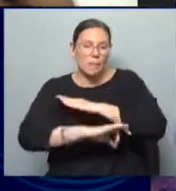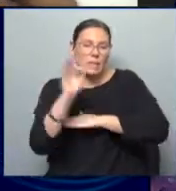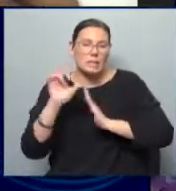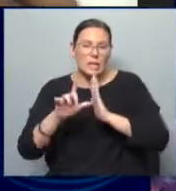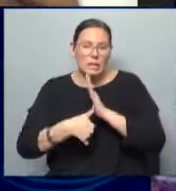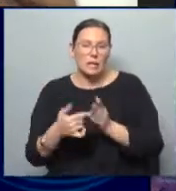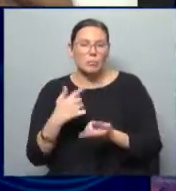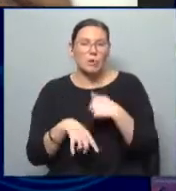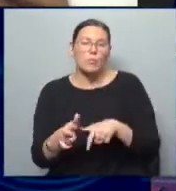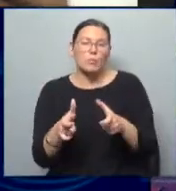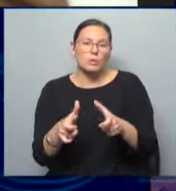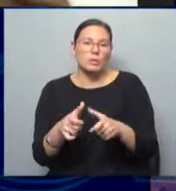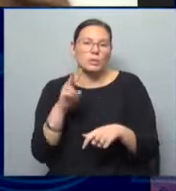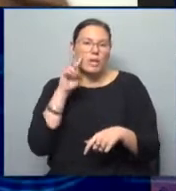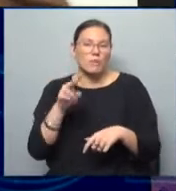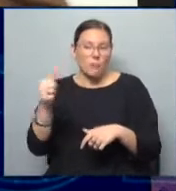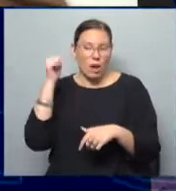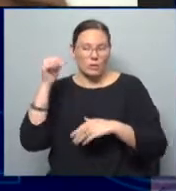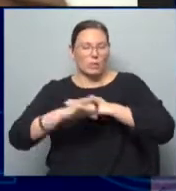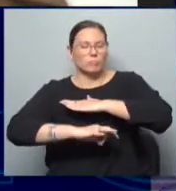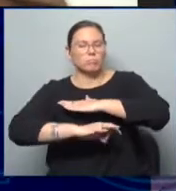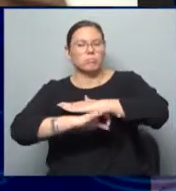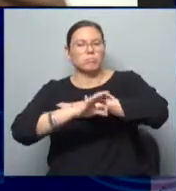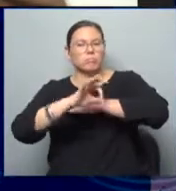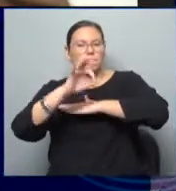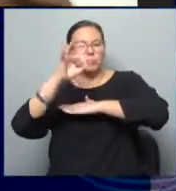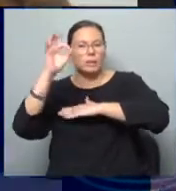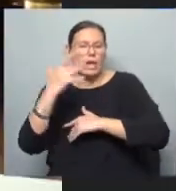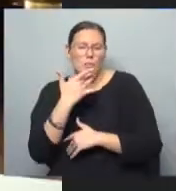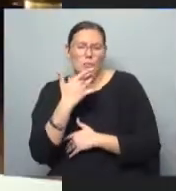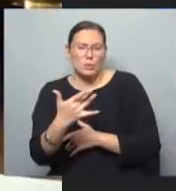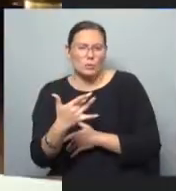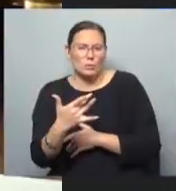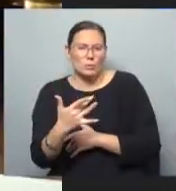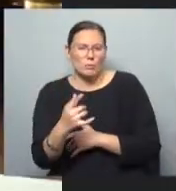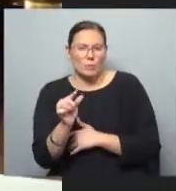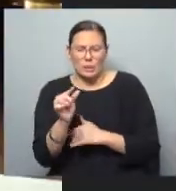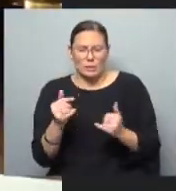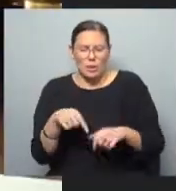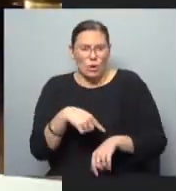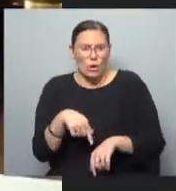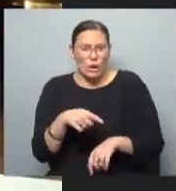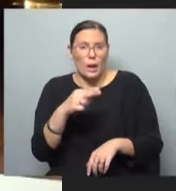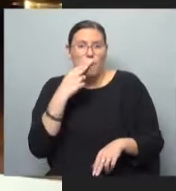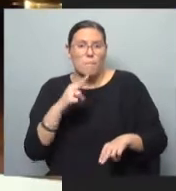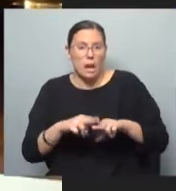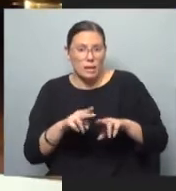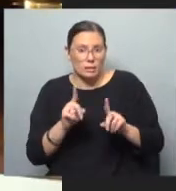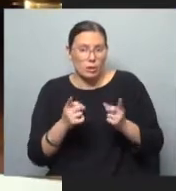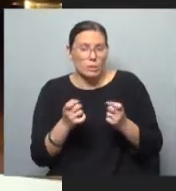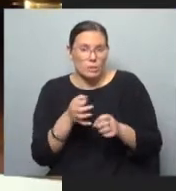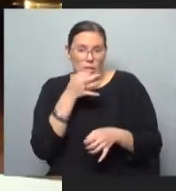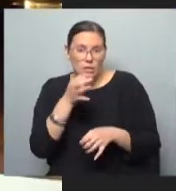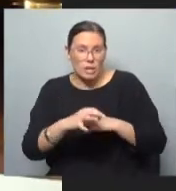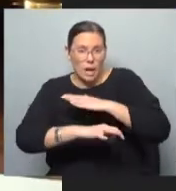por suerte vamos viendo, sí, acá atrás el amanecer, que es precioso. Además, hace apenas horas, acá estamos en martes, ya no hay que decirlo, ¿no? Estamos